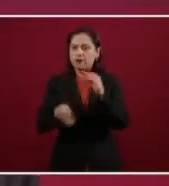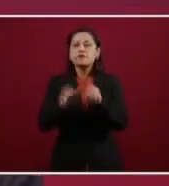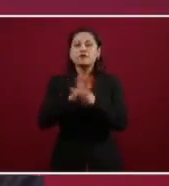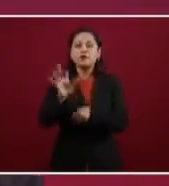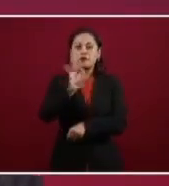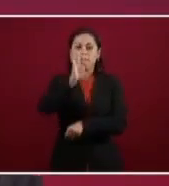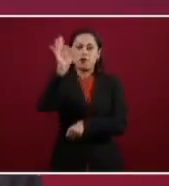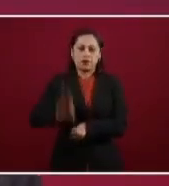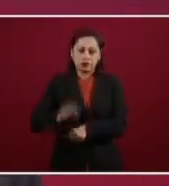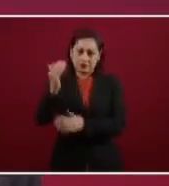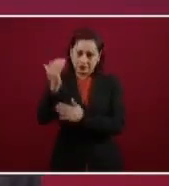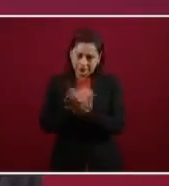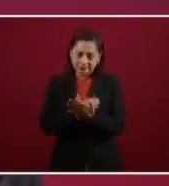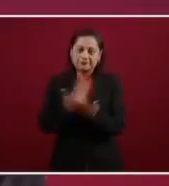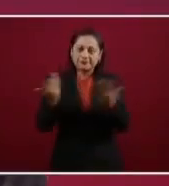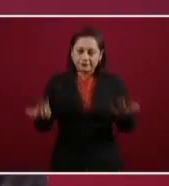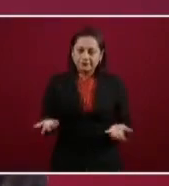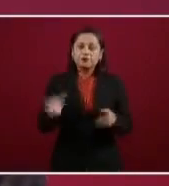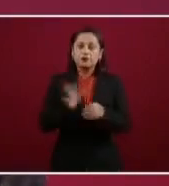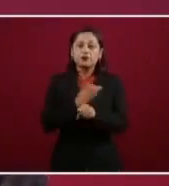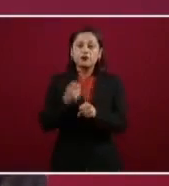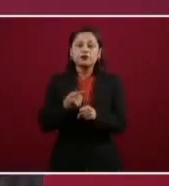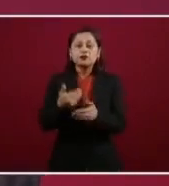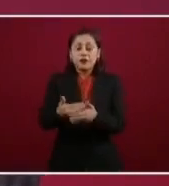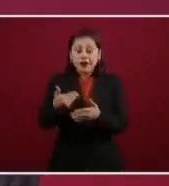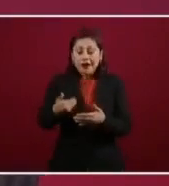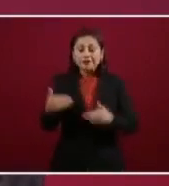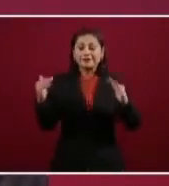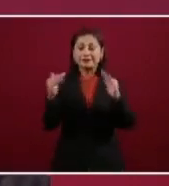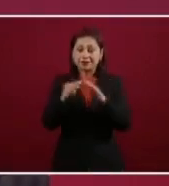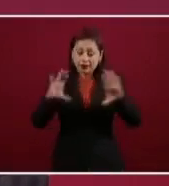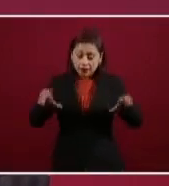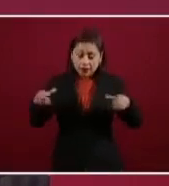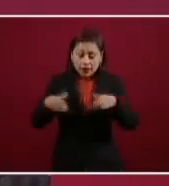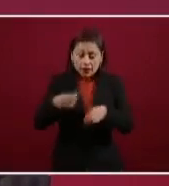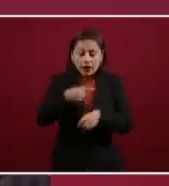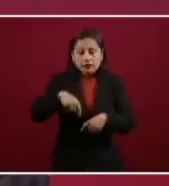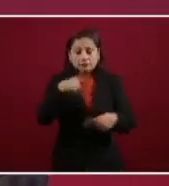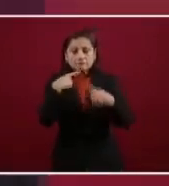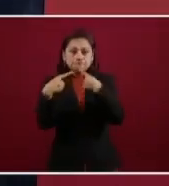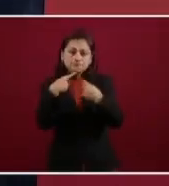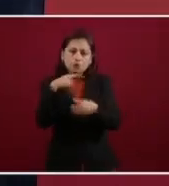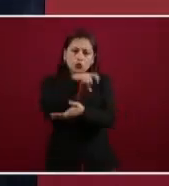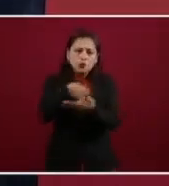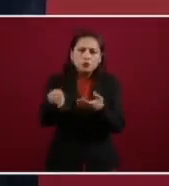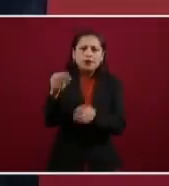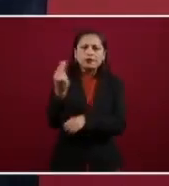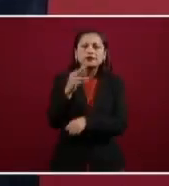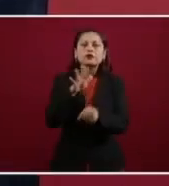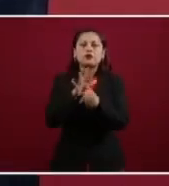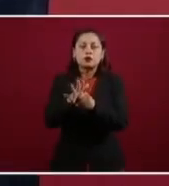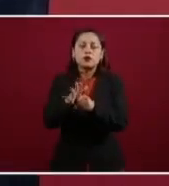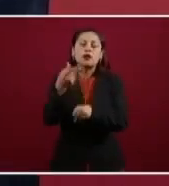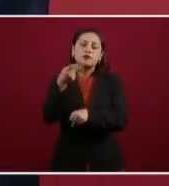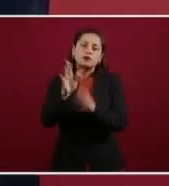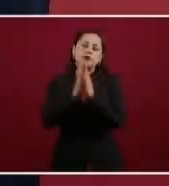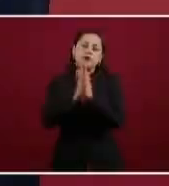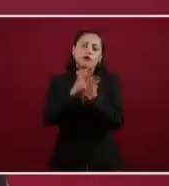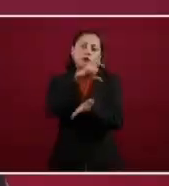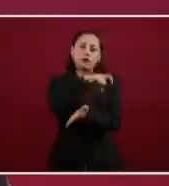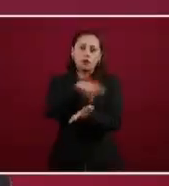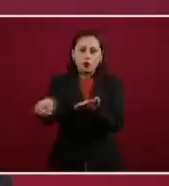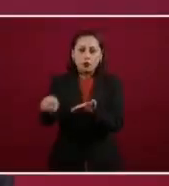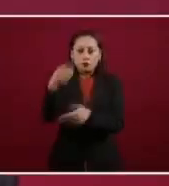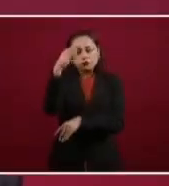casa hagamos un consumo razonado cuál es el consumo razonado compro lo que necesito